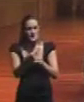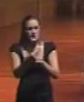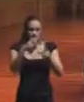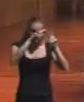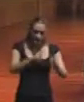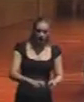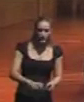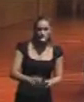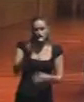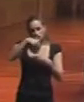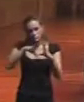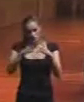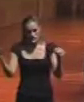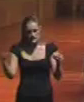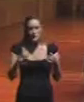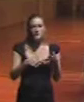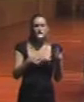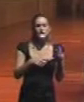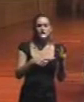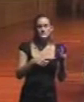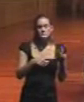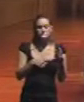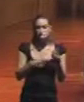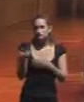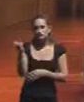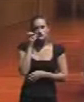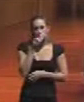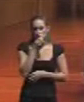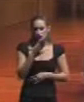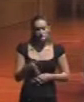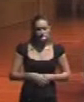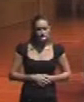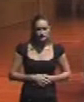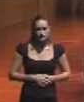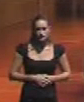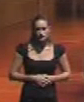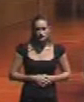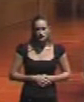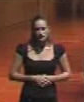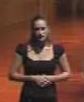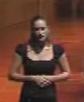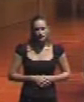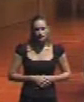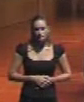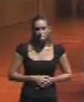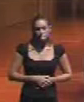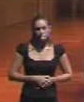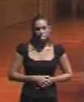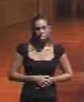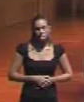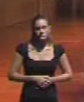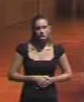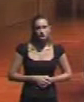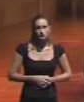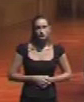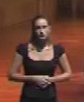ULPGC, el reglamento por el que se establece el procedimiento para la creación y provisión de plazas de profesorado o el reglamento para el reconocimiento de los grupos de